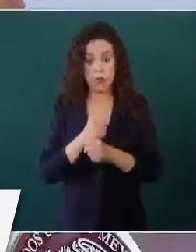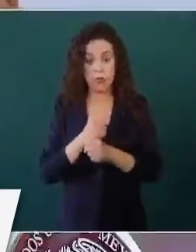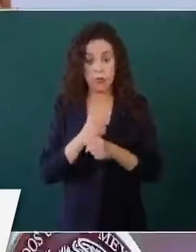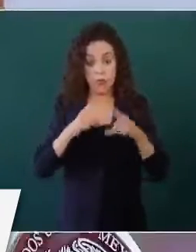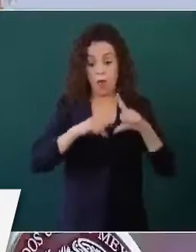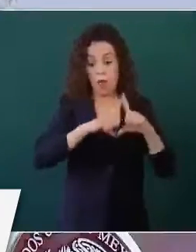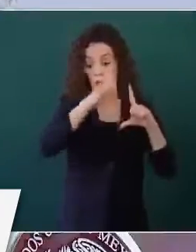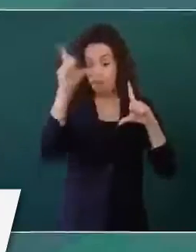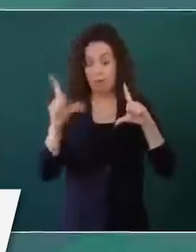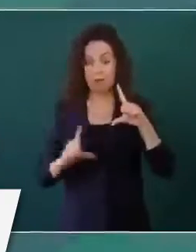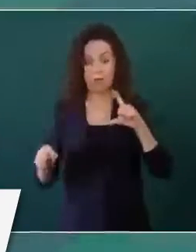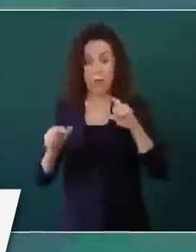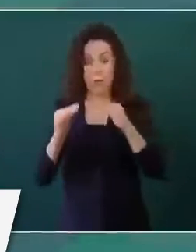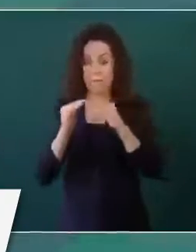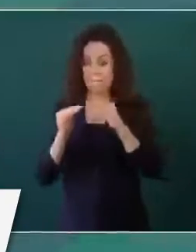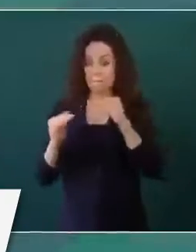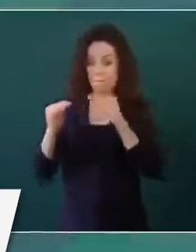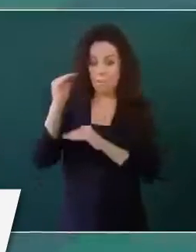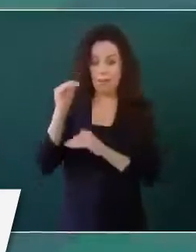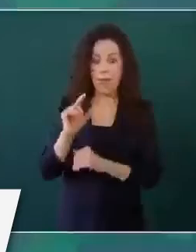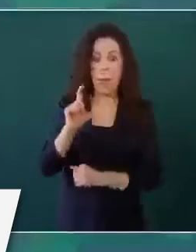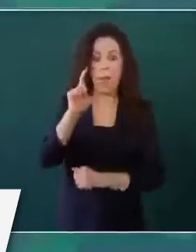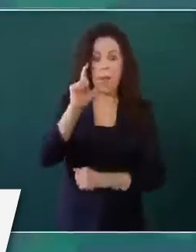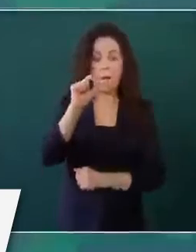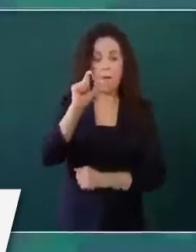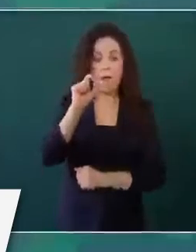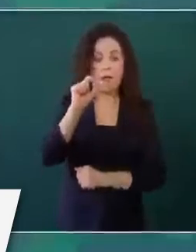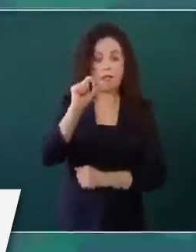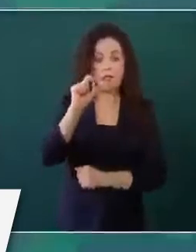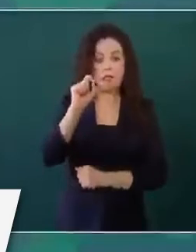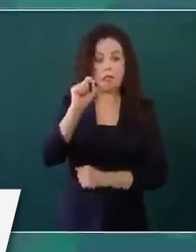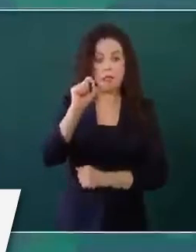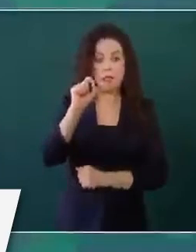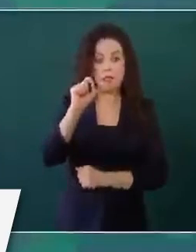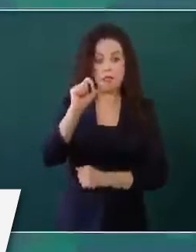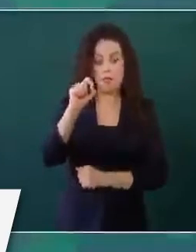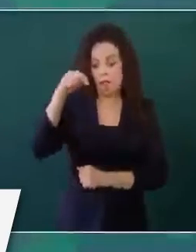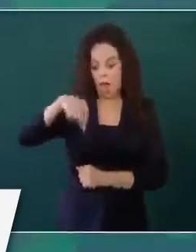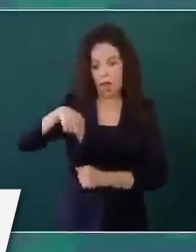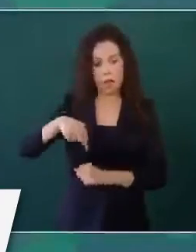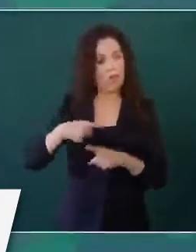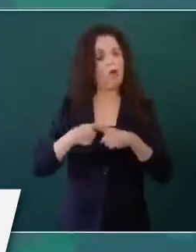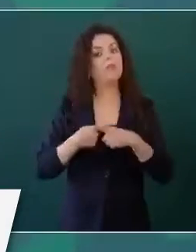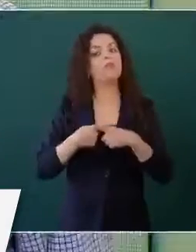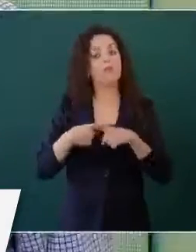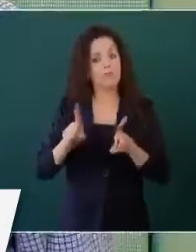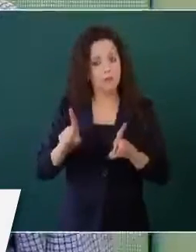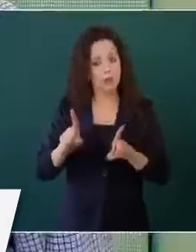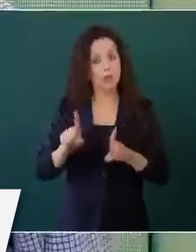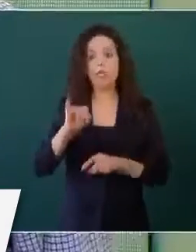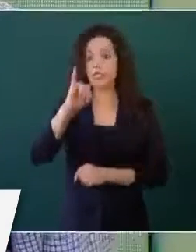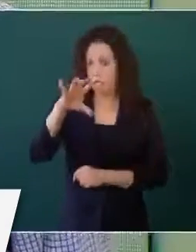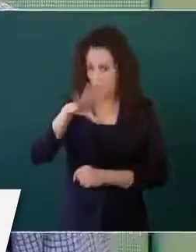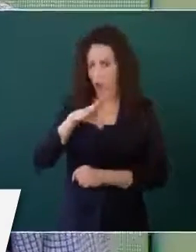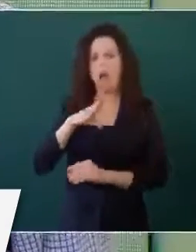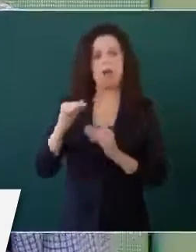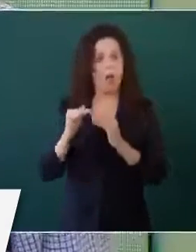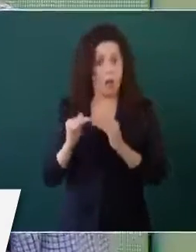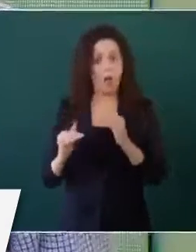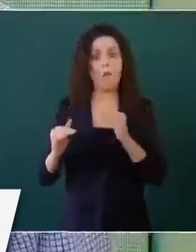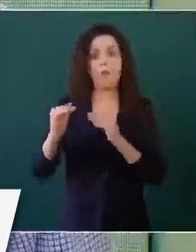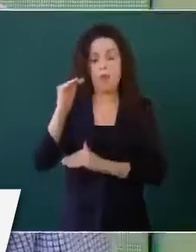nacional fue del 20, aquí fue otro tipo de aumento. De todas maneras, hubo un aumento en el salario.